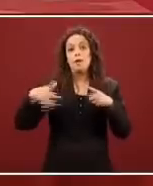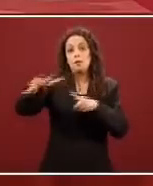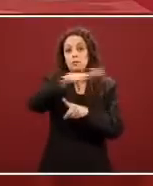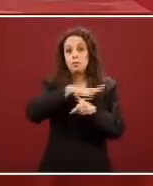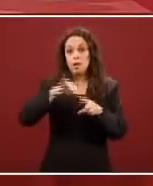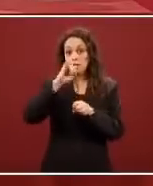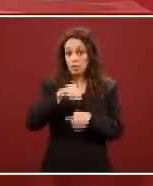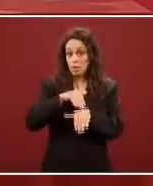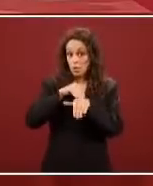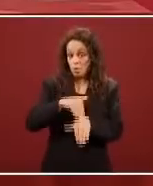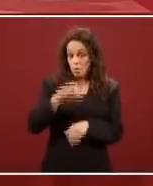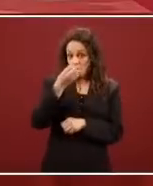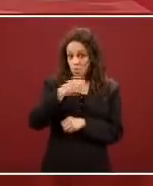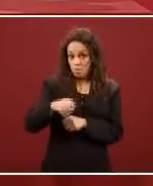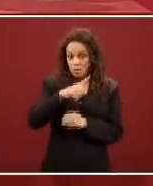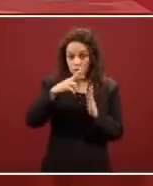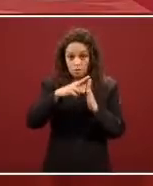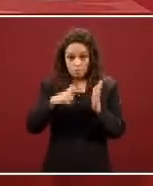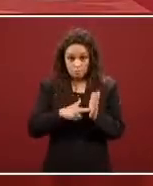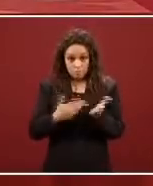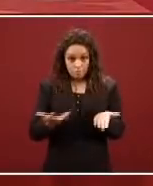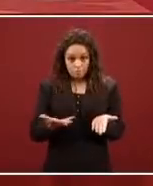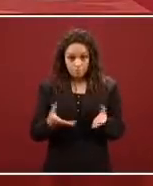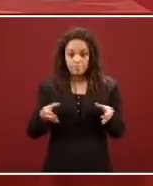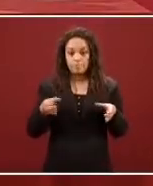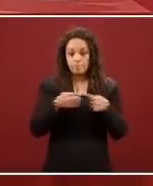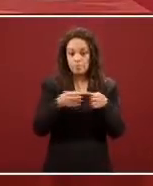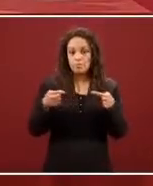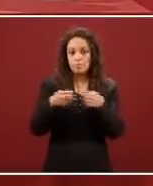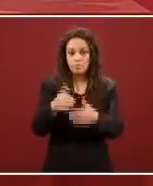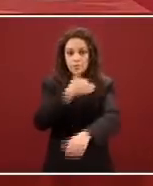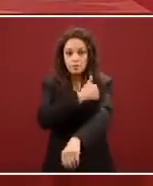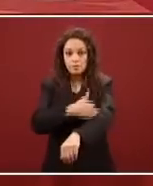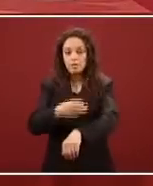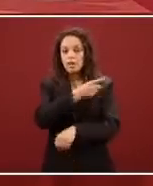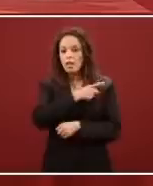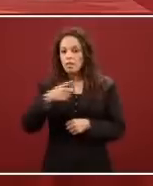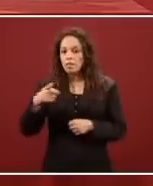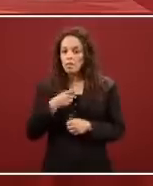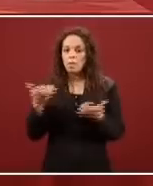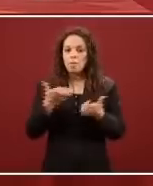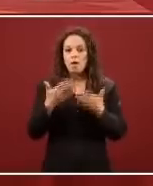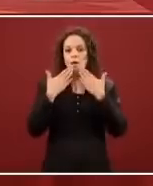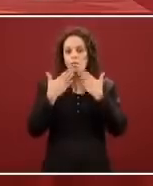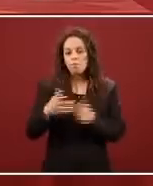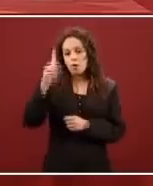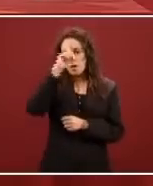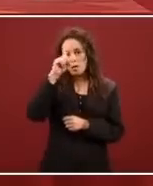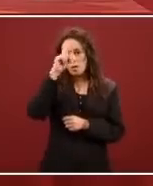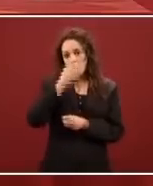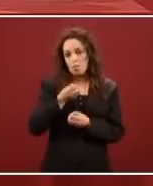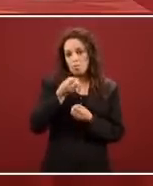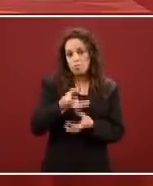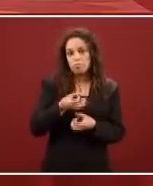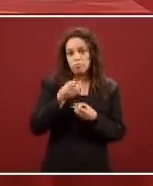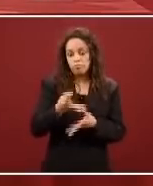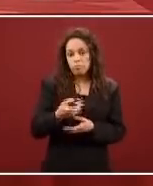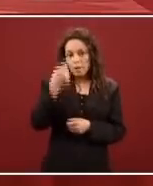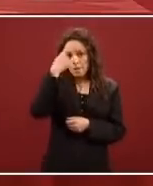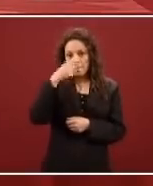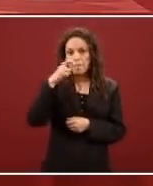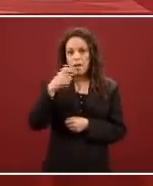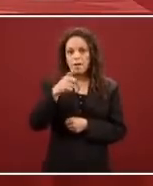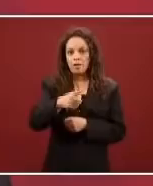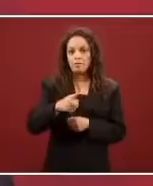Necesitamos que el ciudadano, que las familias sigan las instrucciones y las recomendaciones que se van a dar en el tema de